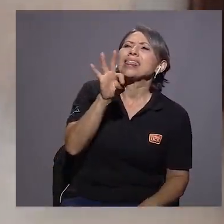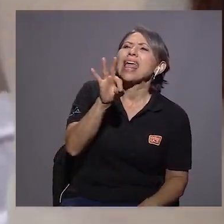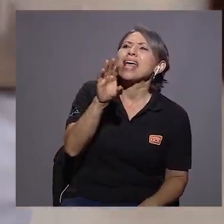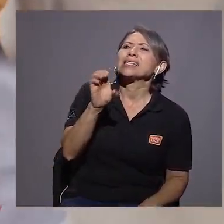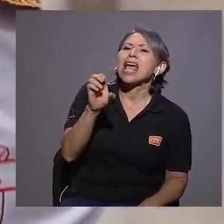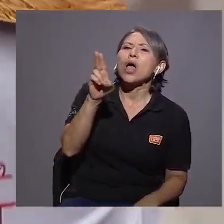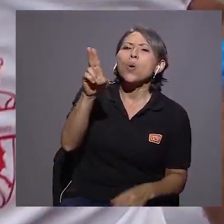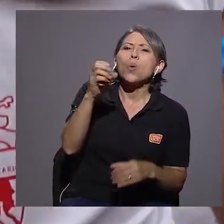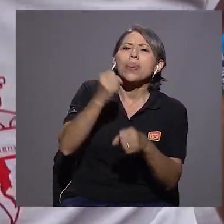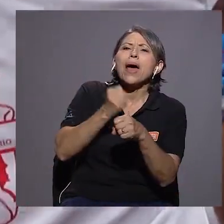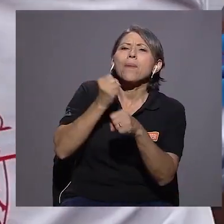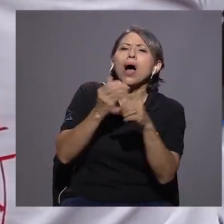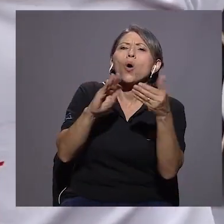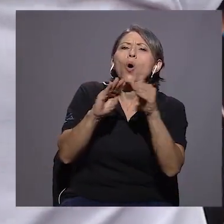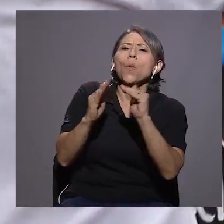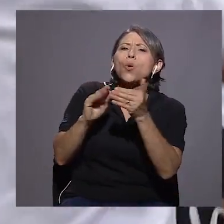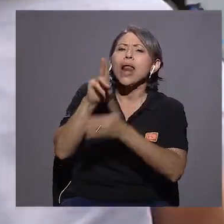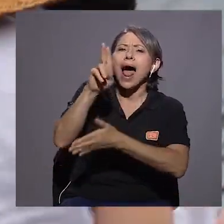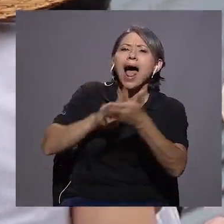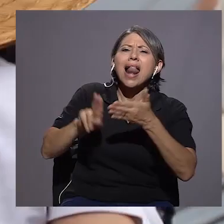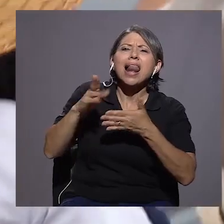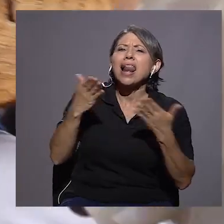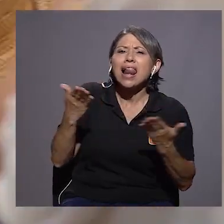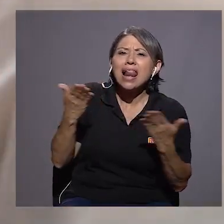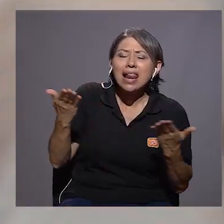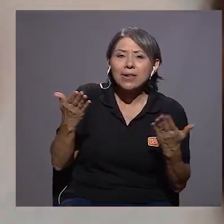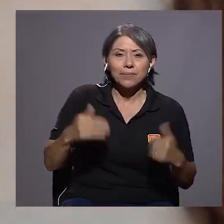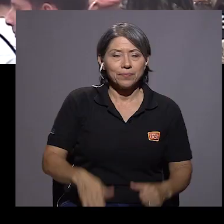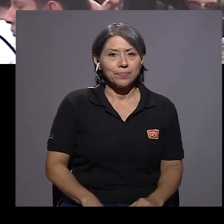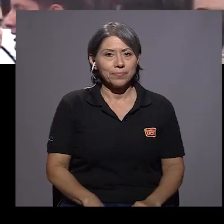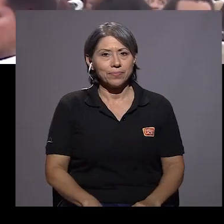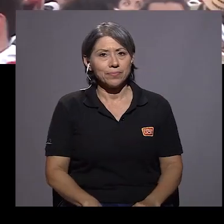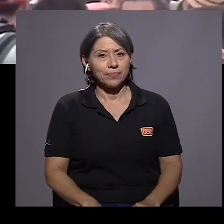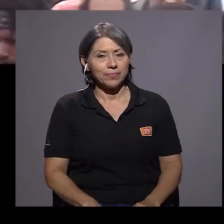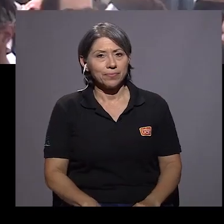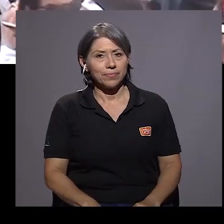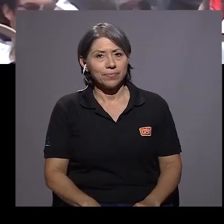Y el TCU y el trabajo comunal.